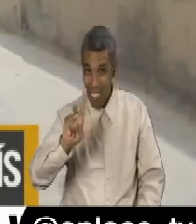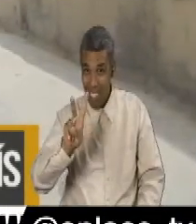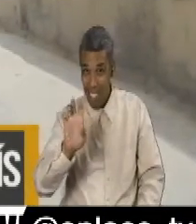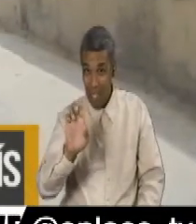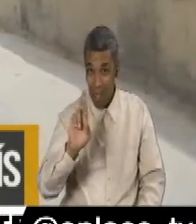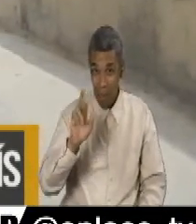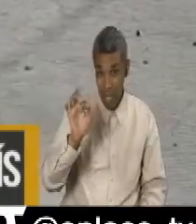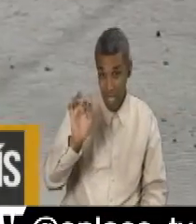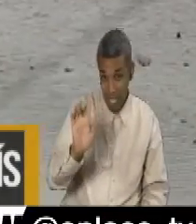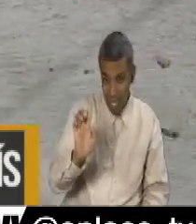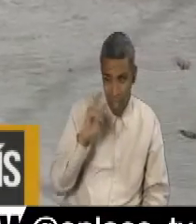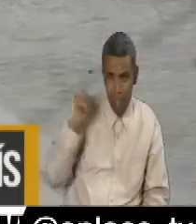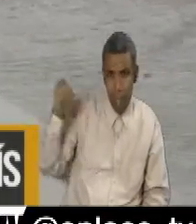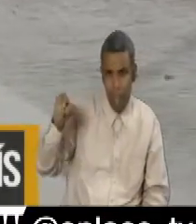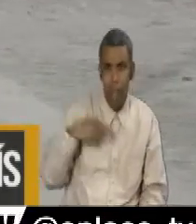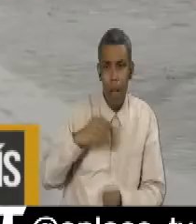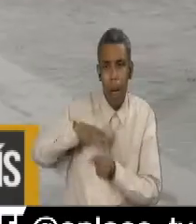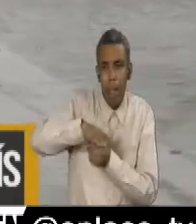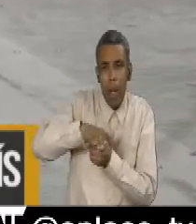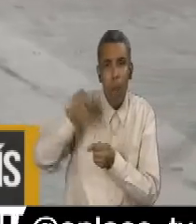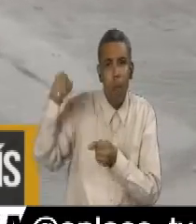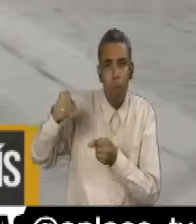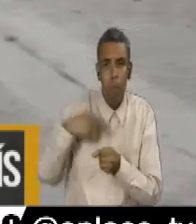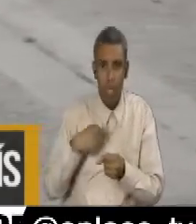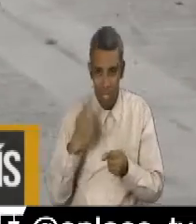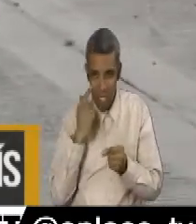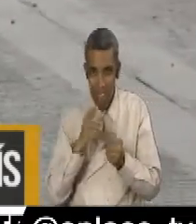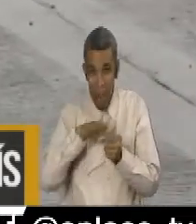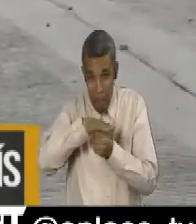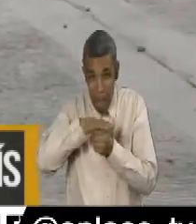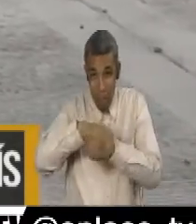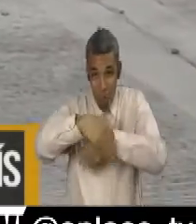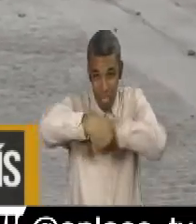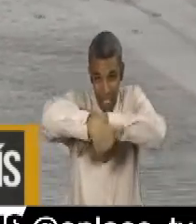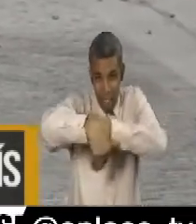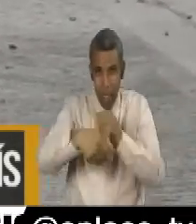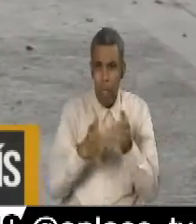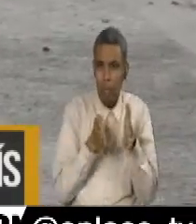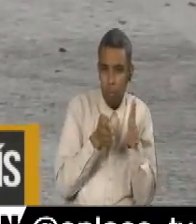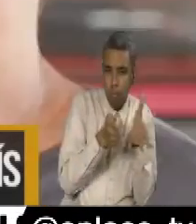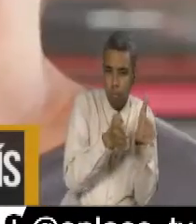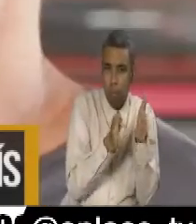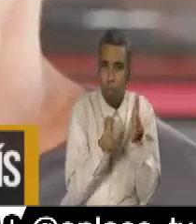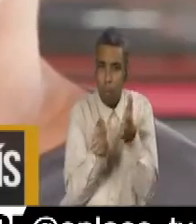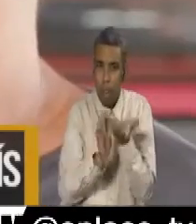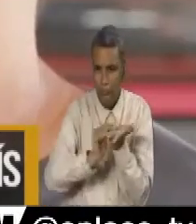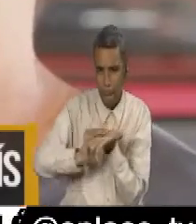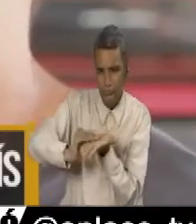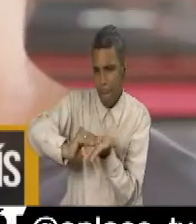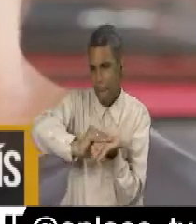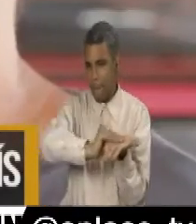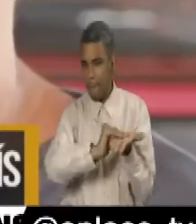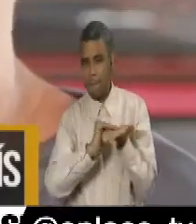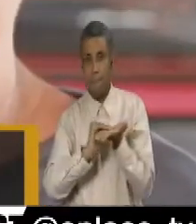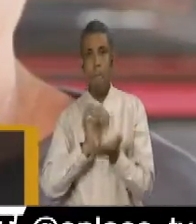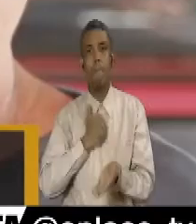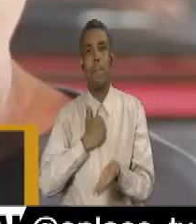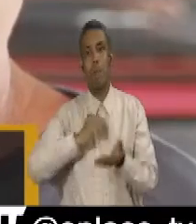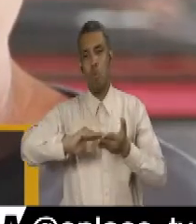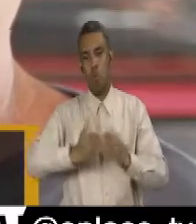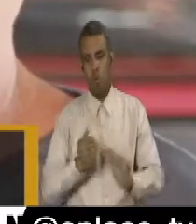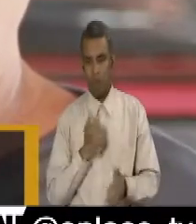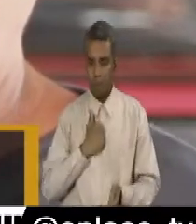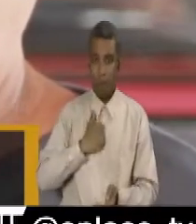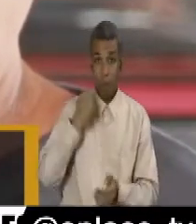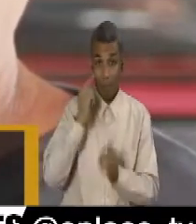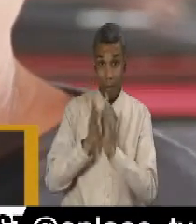punto de concluir obras del proyecto de autopavimentación, del cual así hablaron los residentes. Bastante, ha cambiado ya, porque